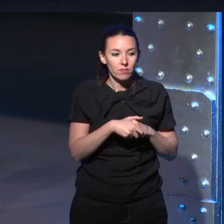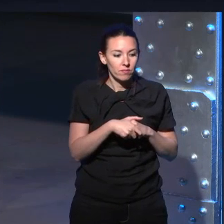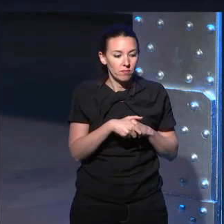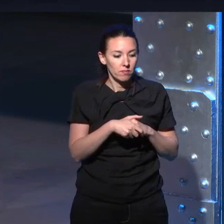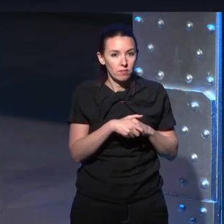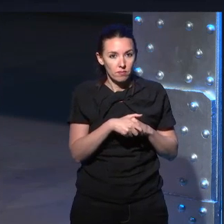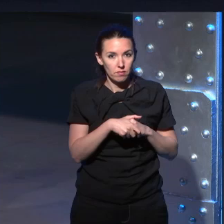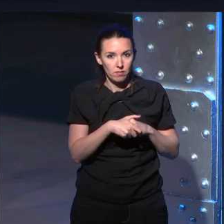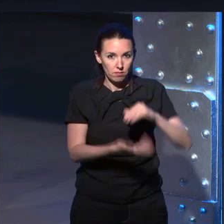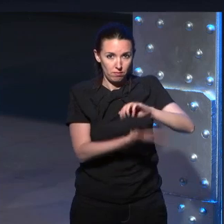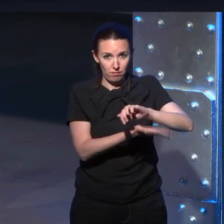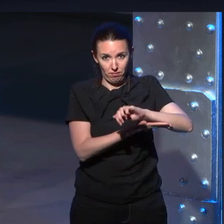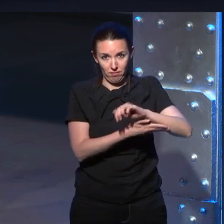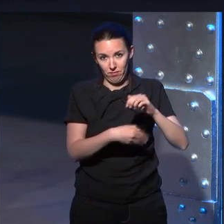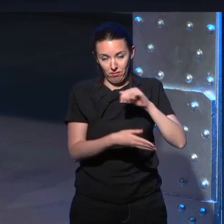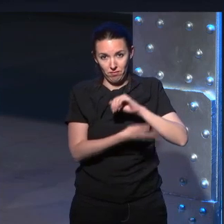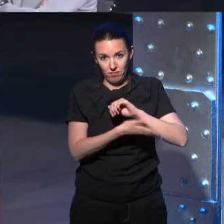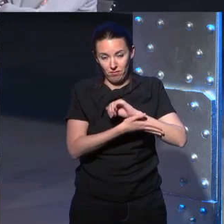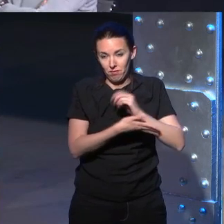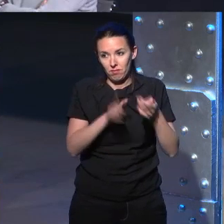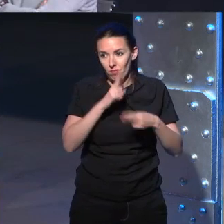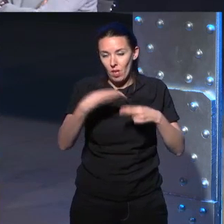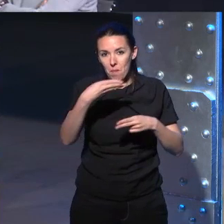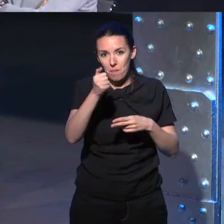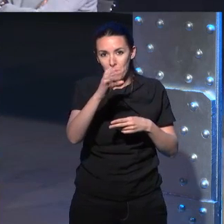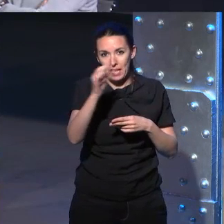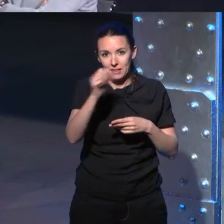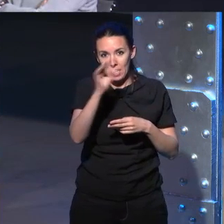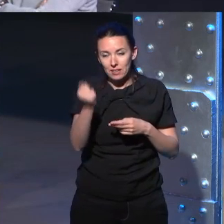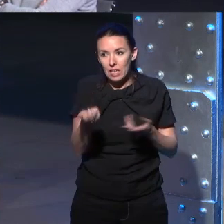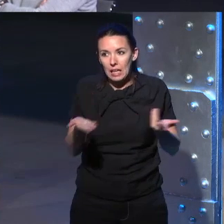gemelos. chamorro. Sí, la batata, la